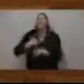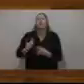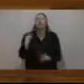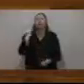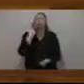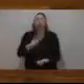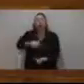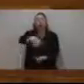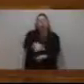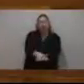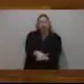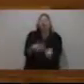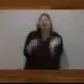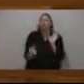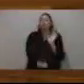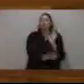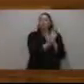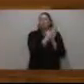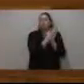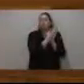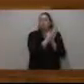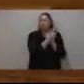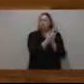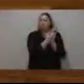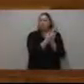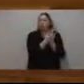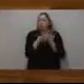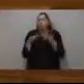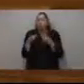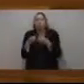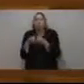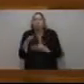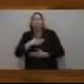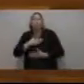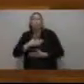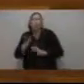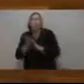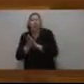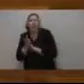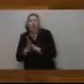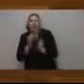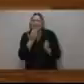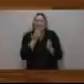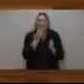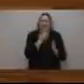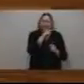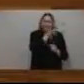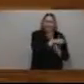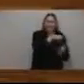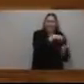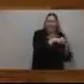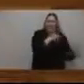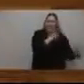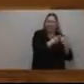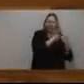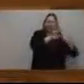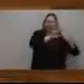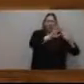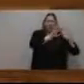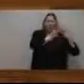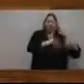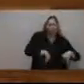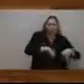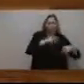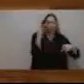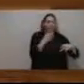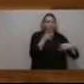la… En ningún momento no estamos hablando, mi grupo no está hablando si de demoler o no demoler la recasificadora. Estamos en otra cuestión. Y